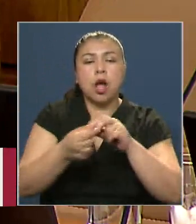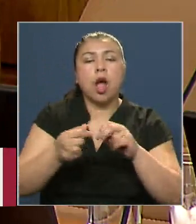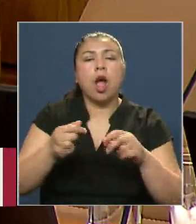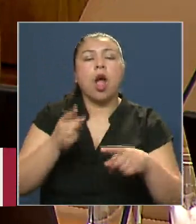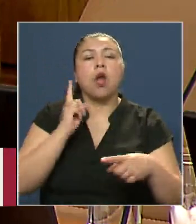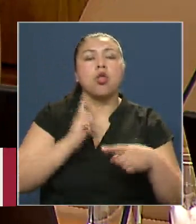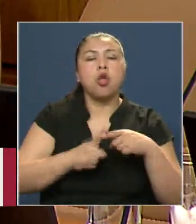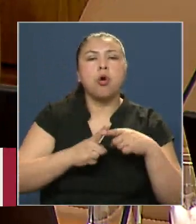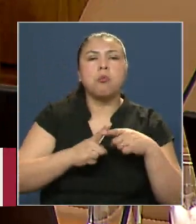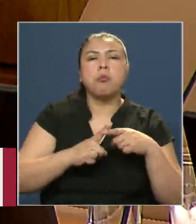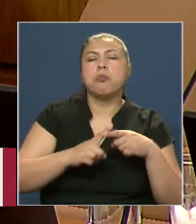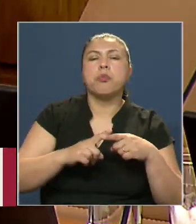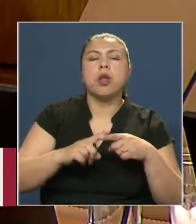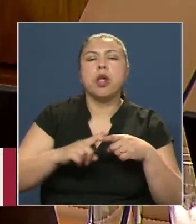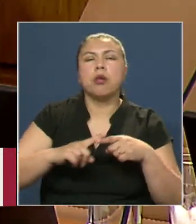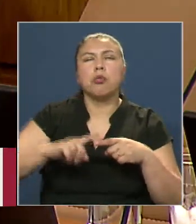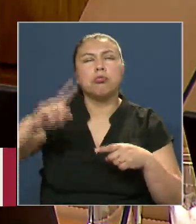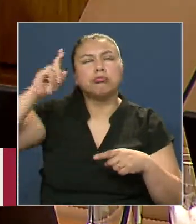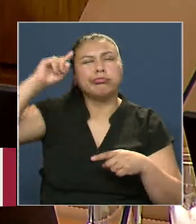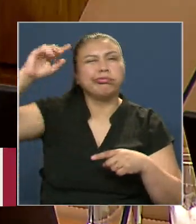fantasía decía